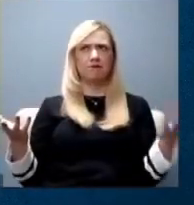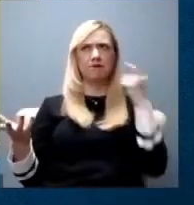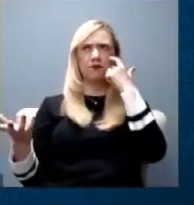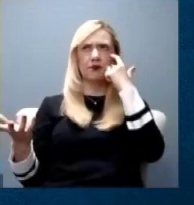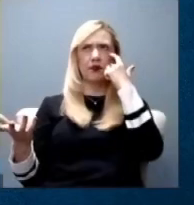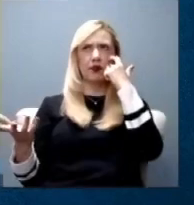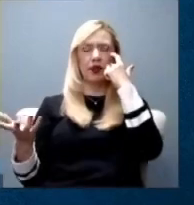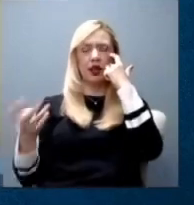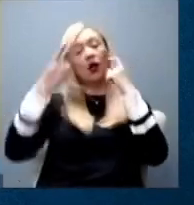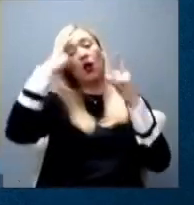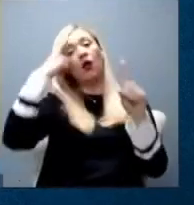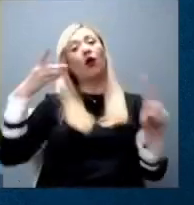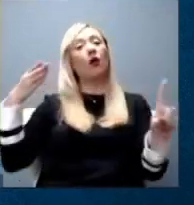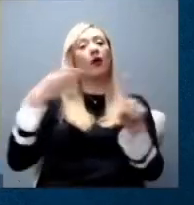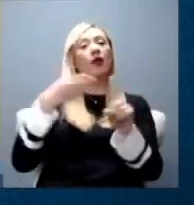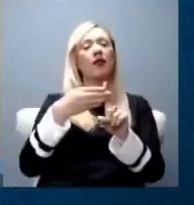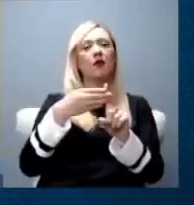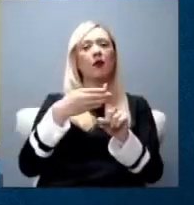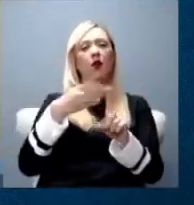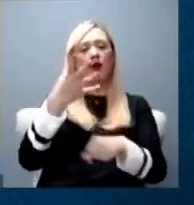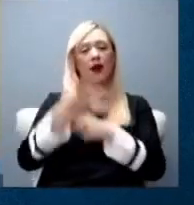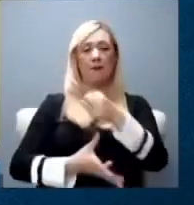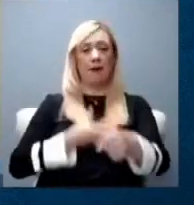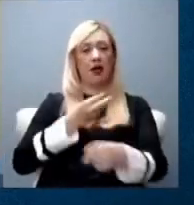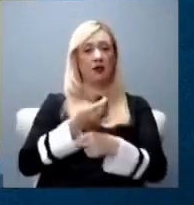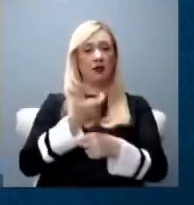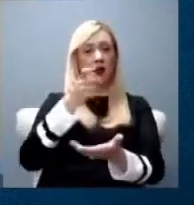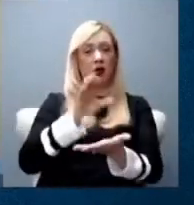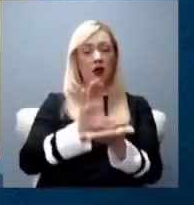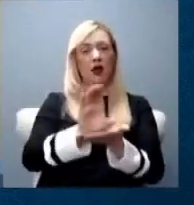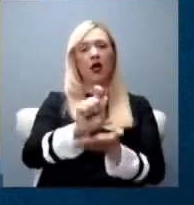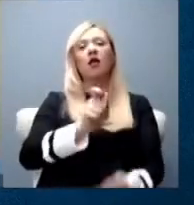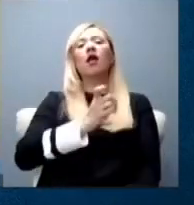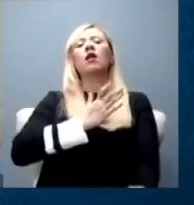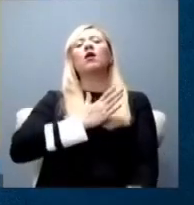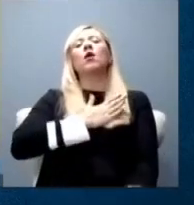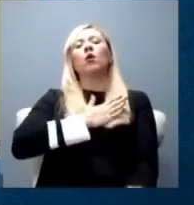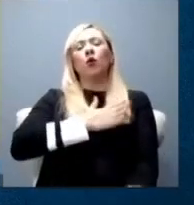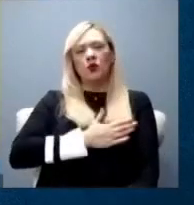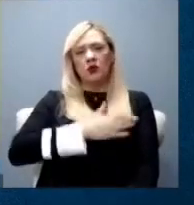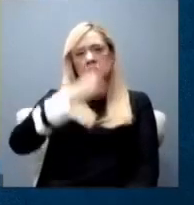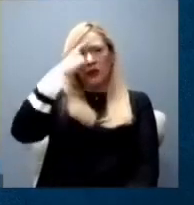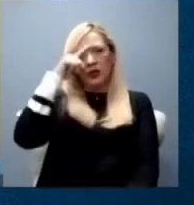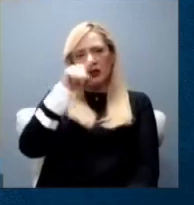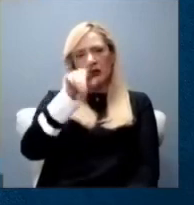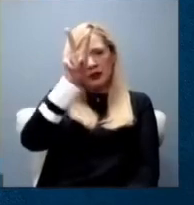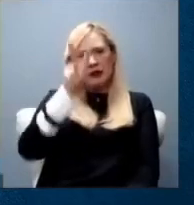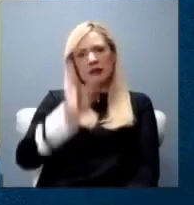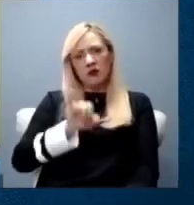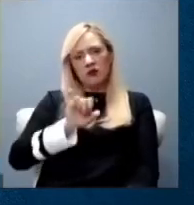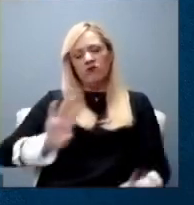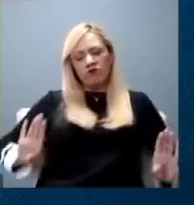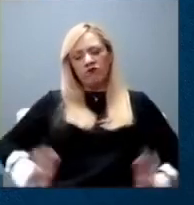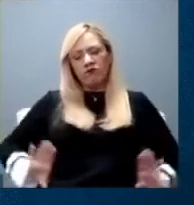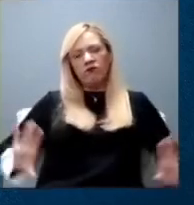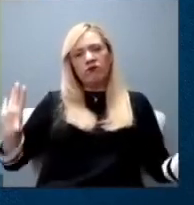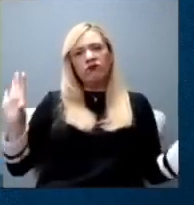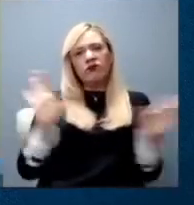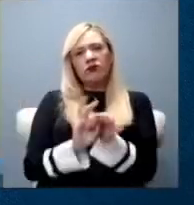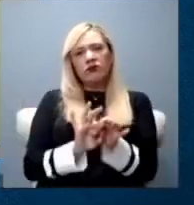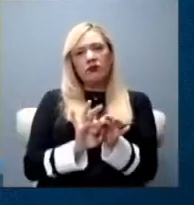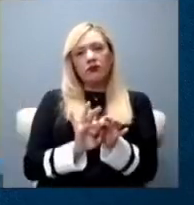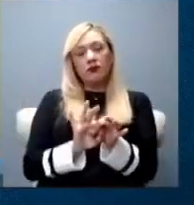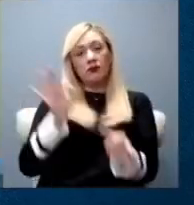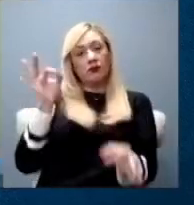con el objetivo de que esa reparación a las víctimas sea realmente integral. Entonces, en ese sentido, a mí me parece que el papel que juegan los